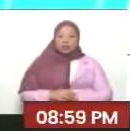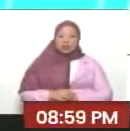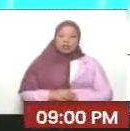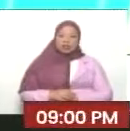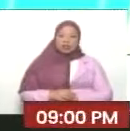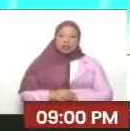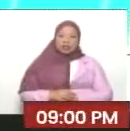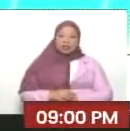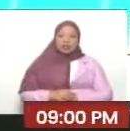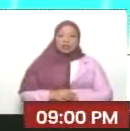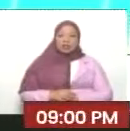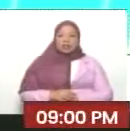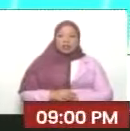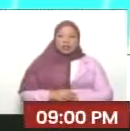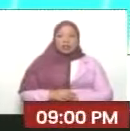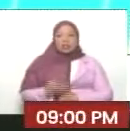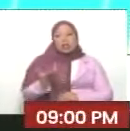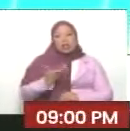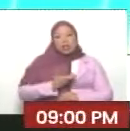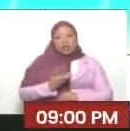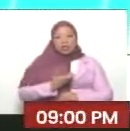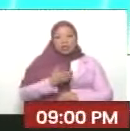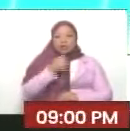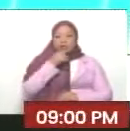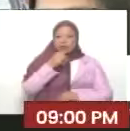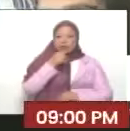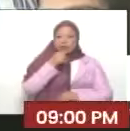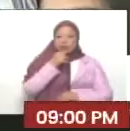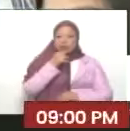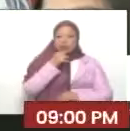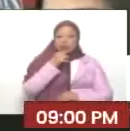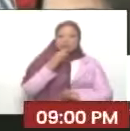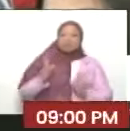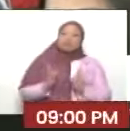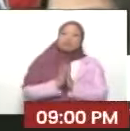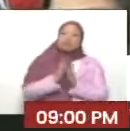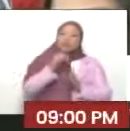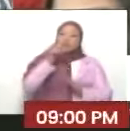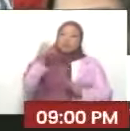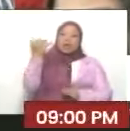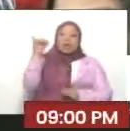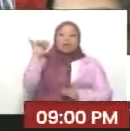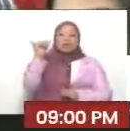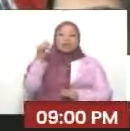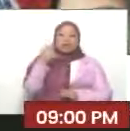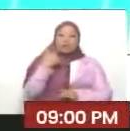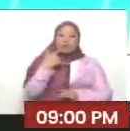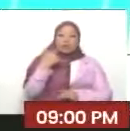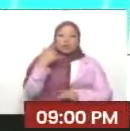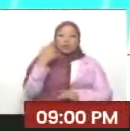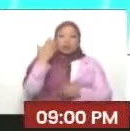A Saúl Llanes, alcalde de San Francisco de Yare, Yare, Yare, Yare.